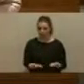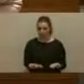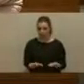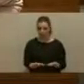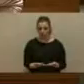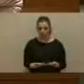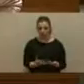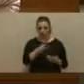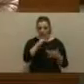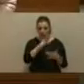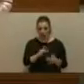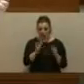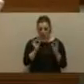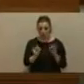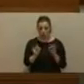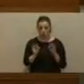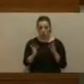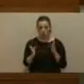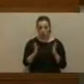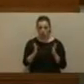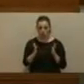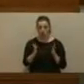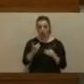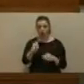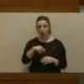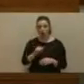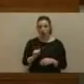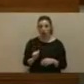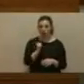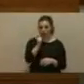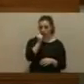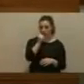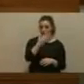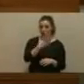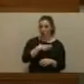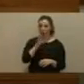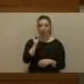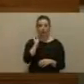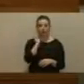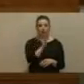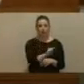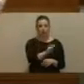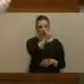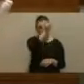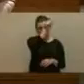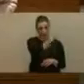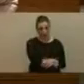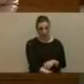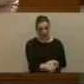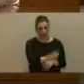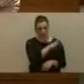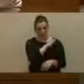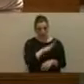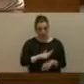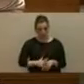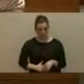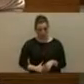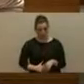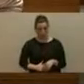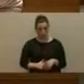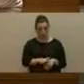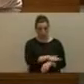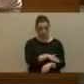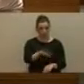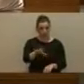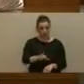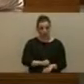este es el momento donde tenemos la oportunidad de formular la pregunta a quien de momento preside el Gobierno